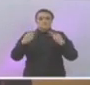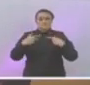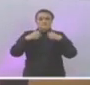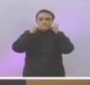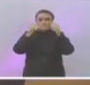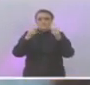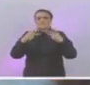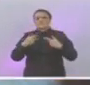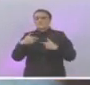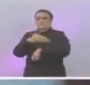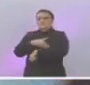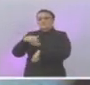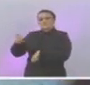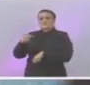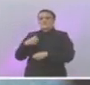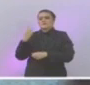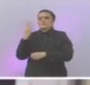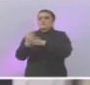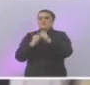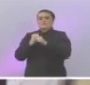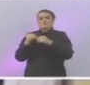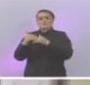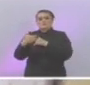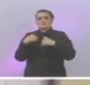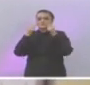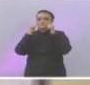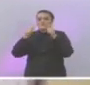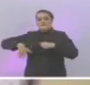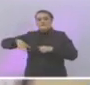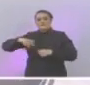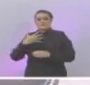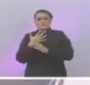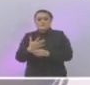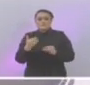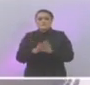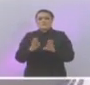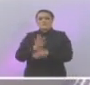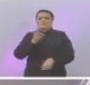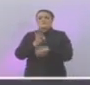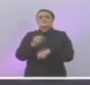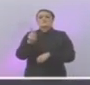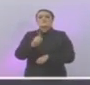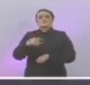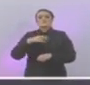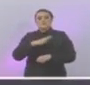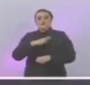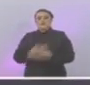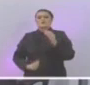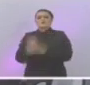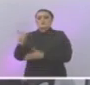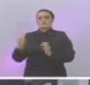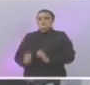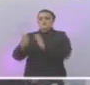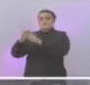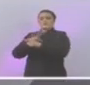entre víctimas y sus familias en estos 4 años. Y como ya señalé, la Defensoría Pública, que cuenta con una nueva sede,